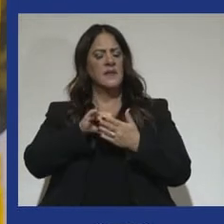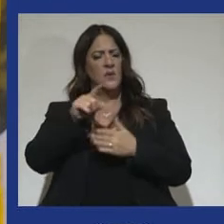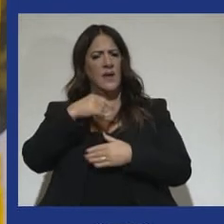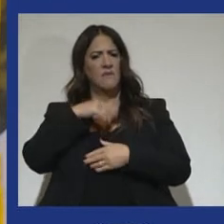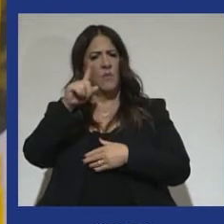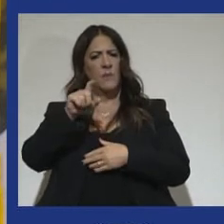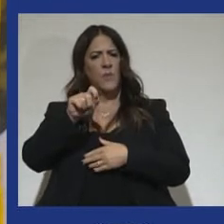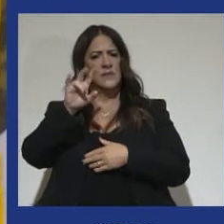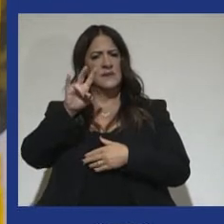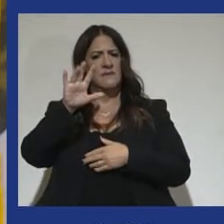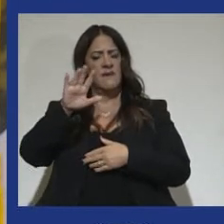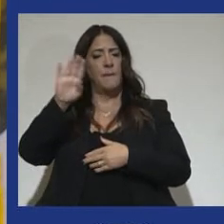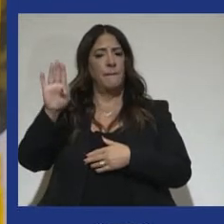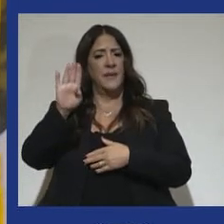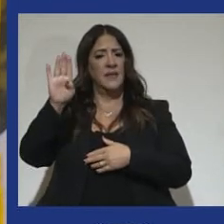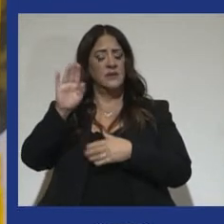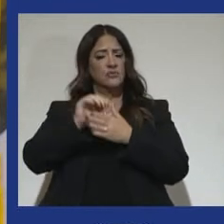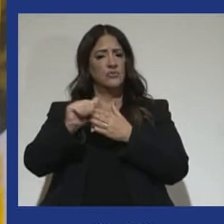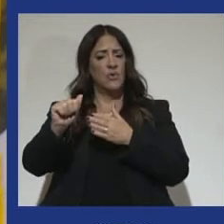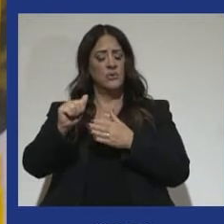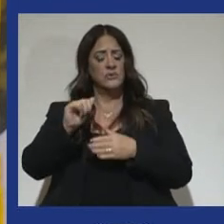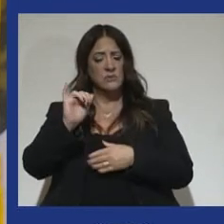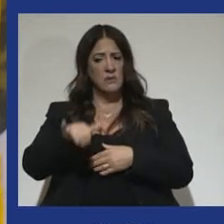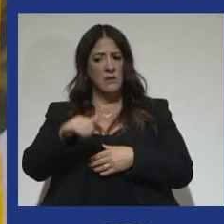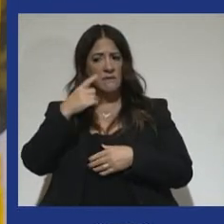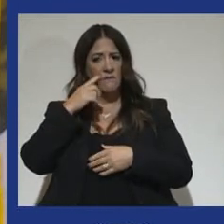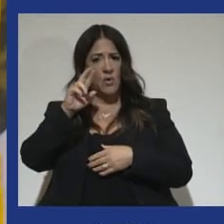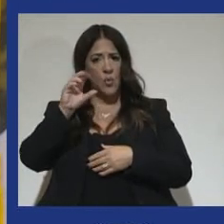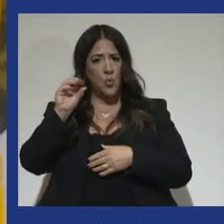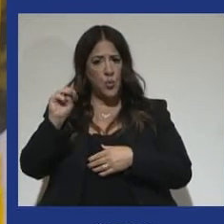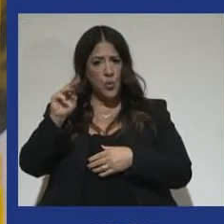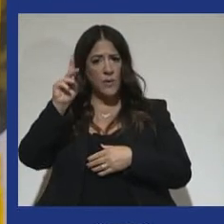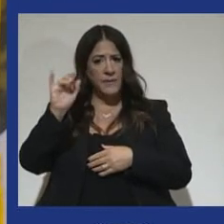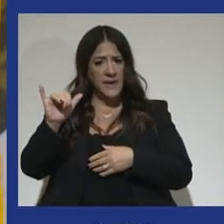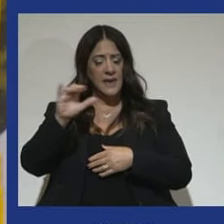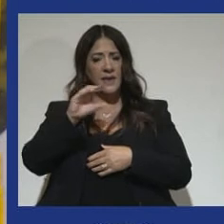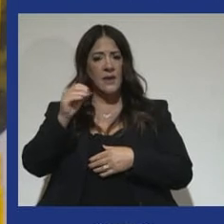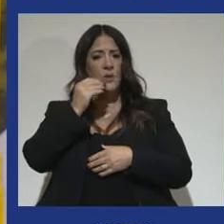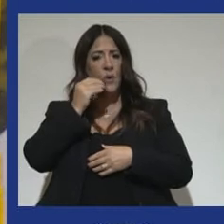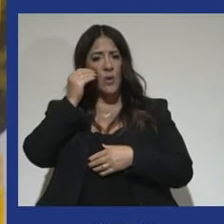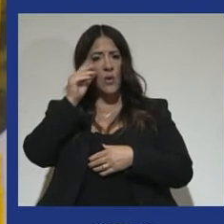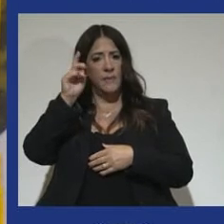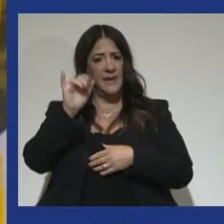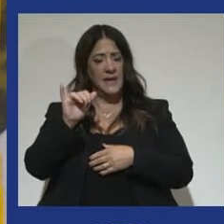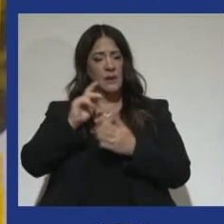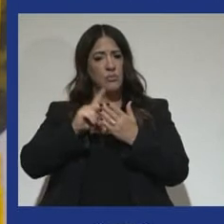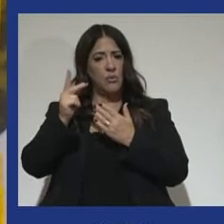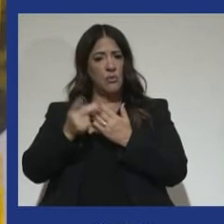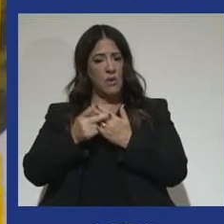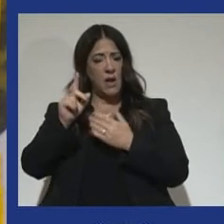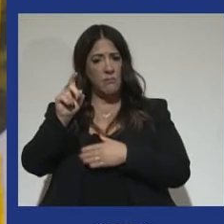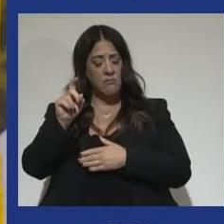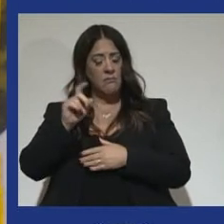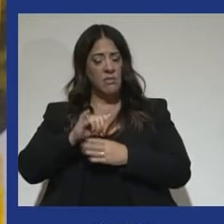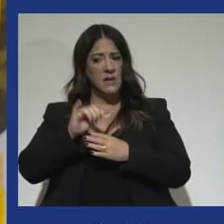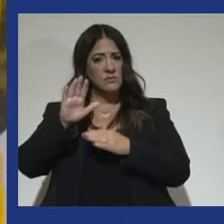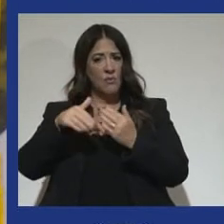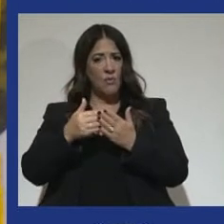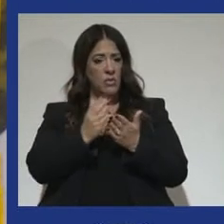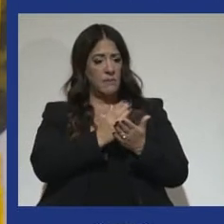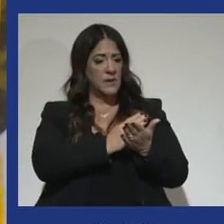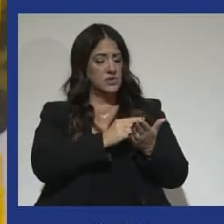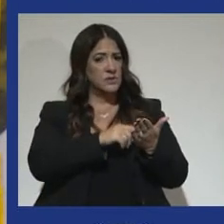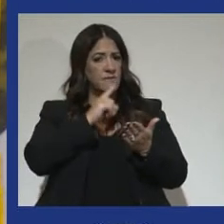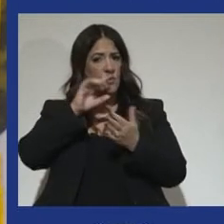a las personas sin hogar esa partida es para el ranking yonki